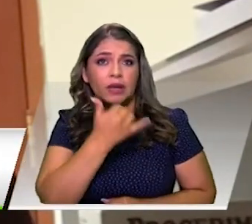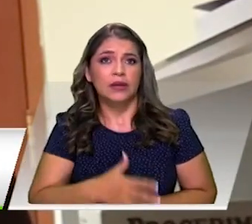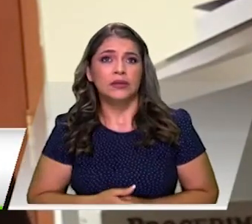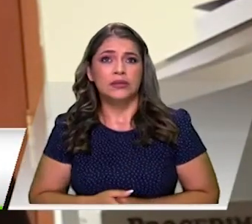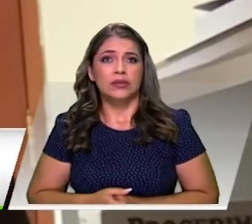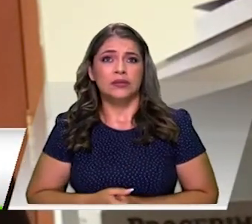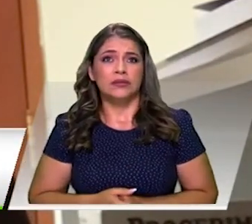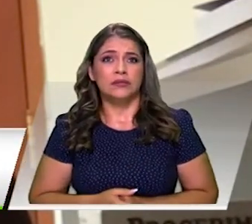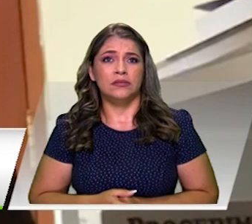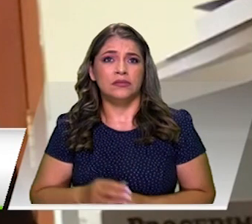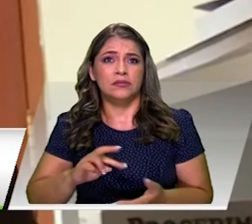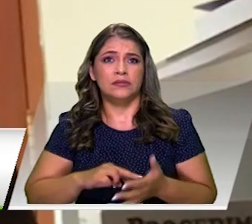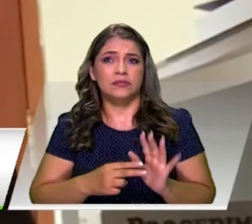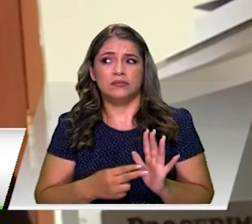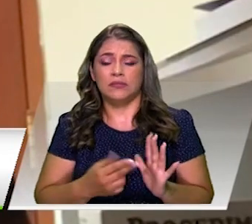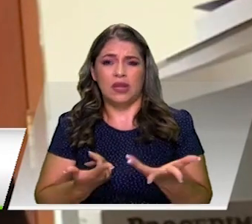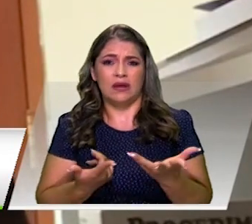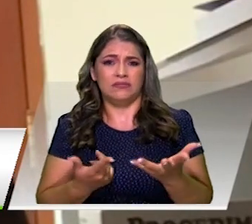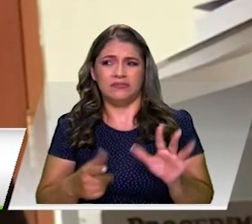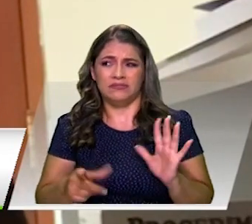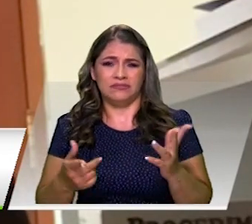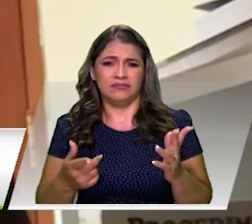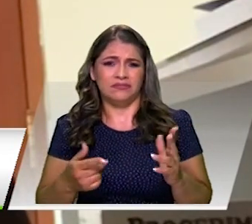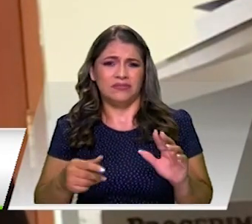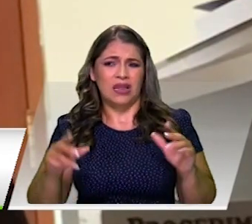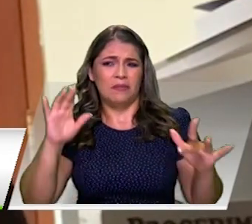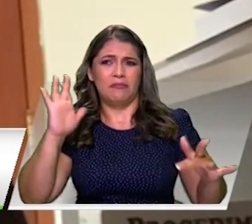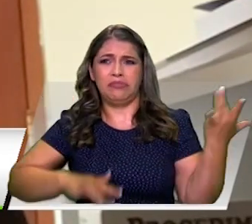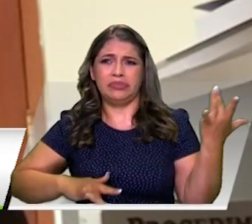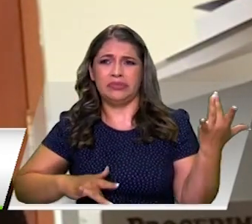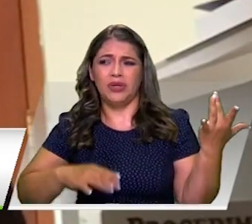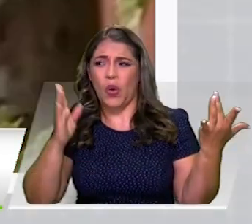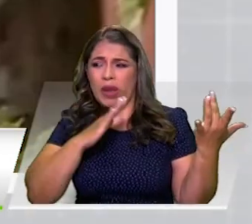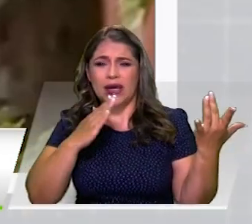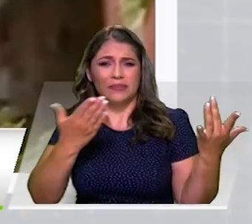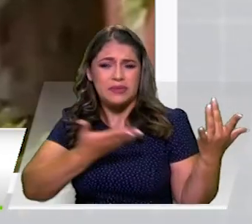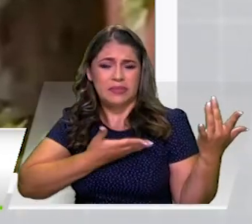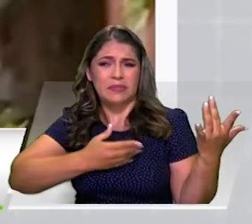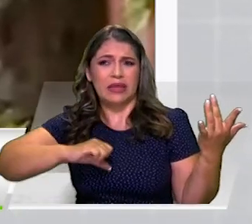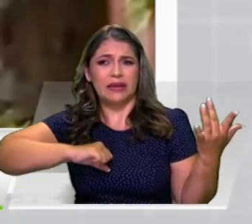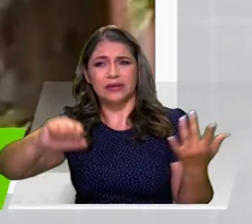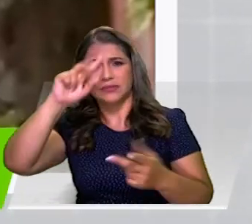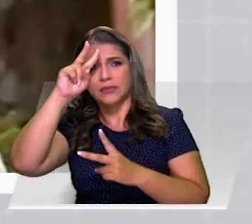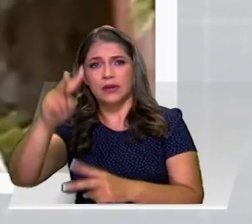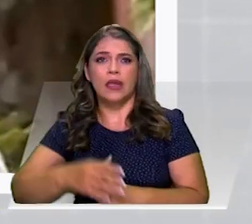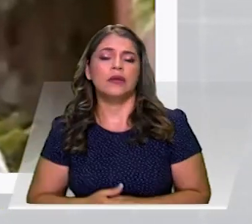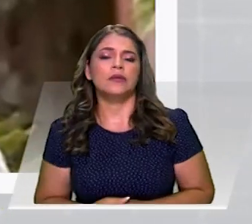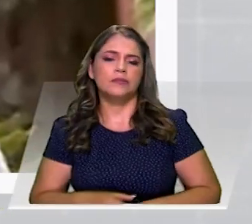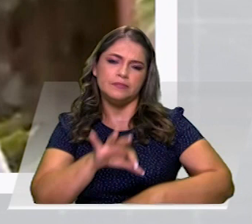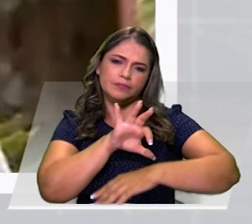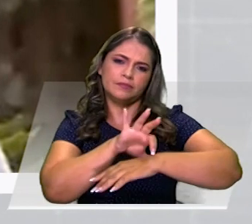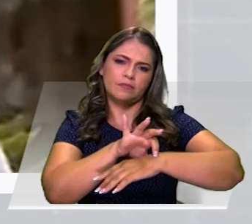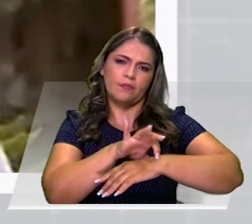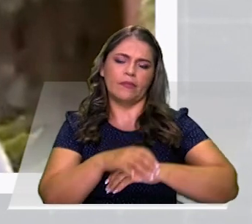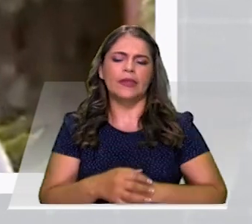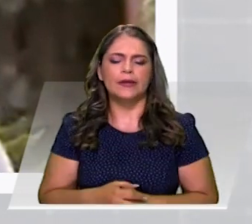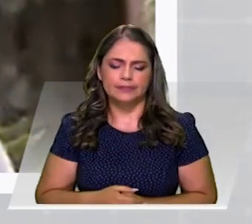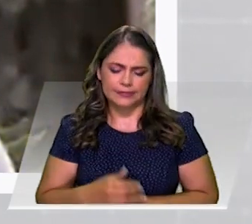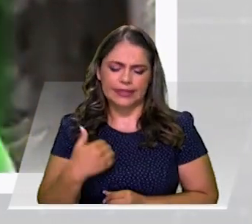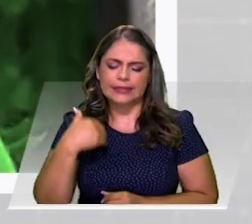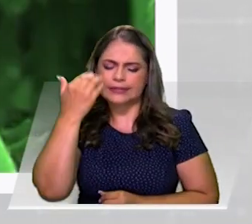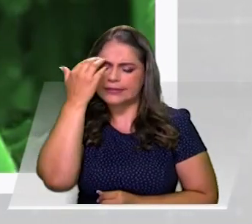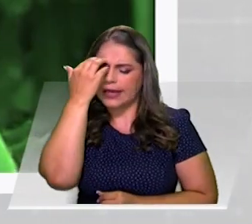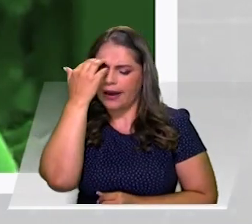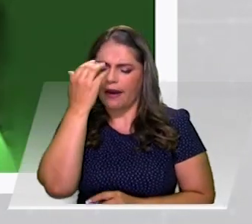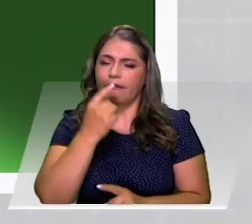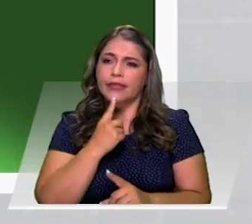contrario a la ley y que posee los derechos de mi mamá su médico tratante entiende el difícil momento de